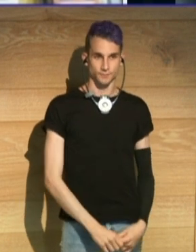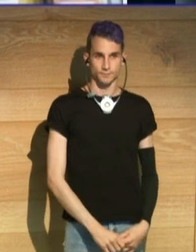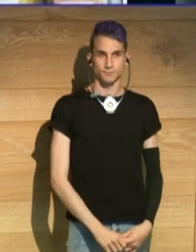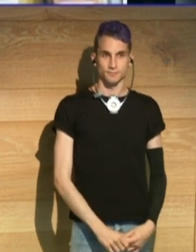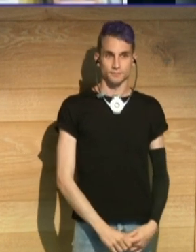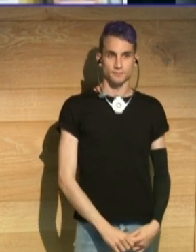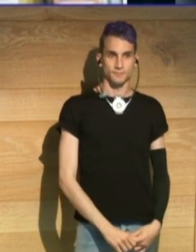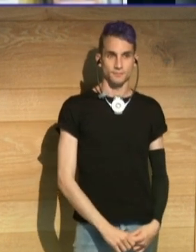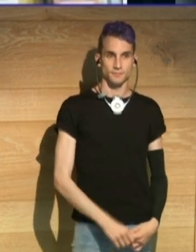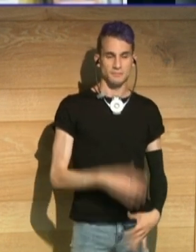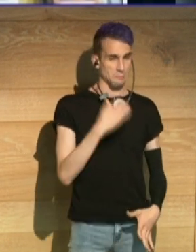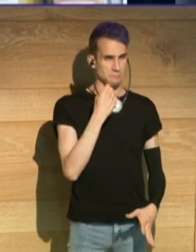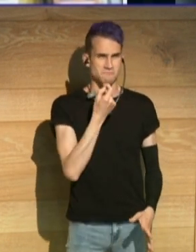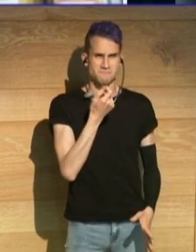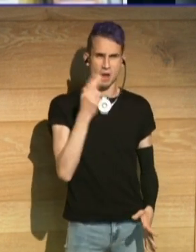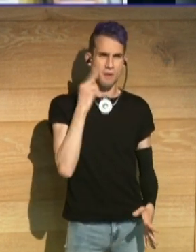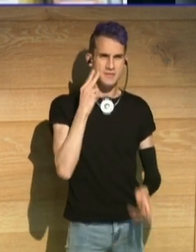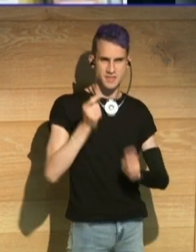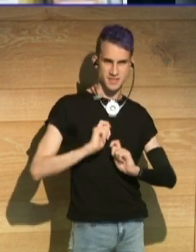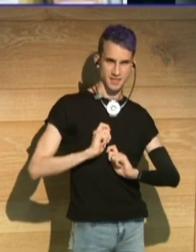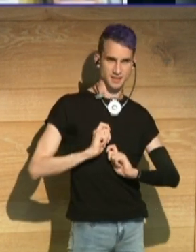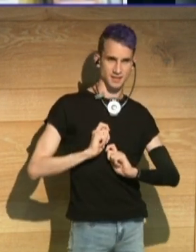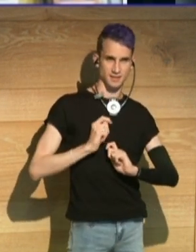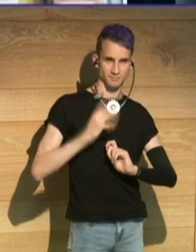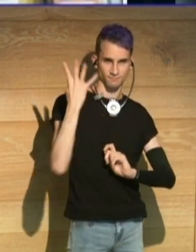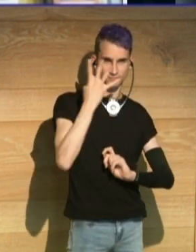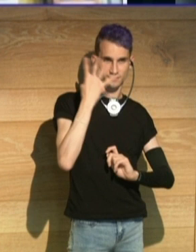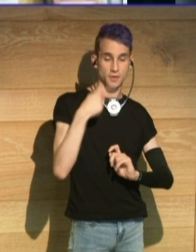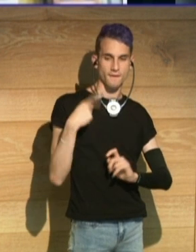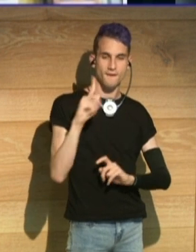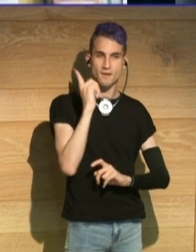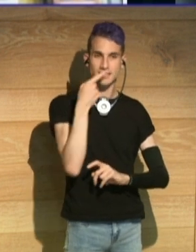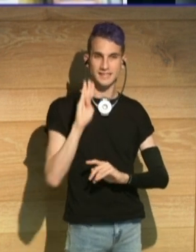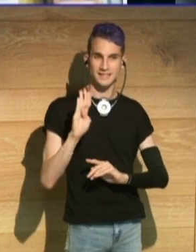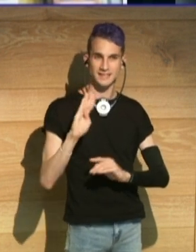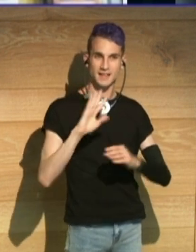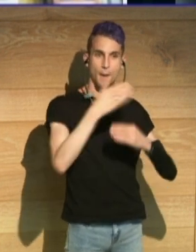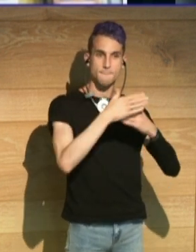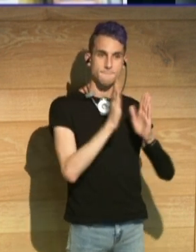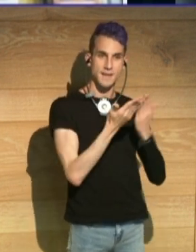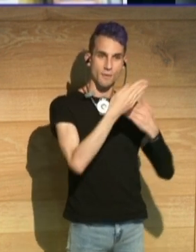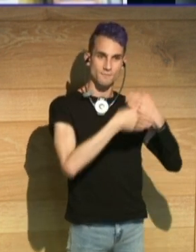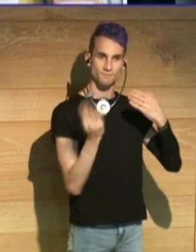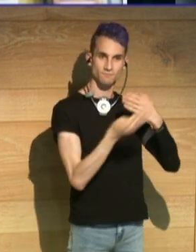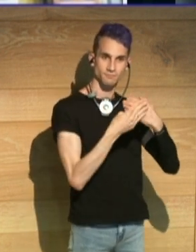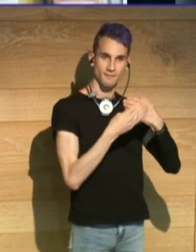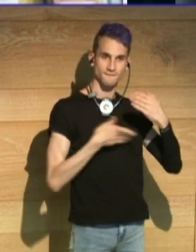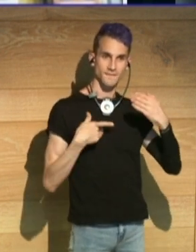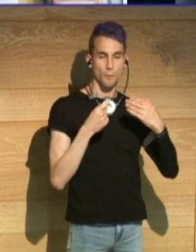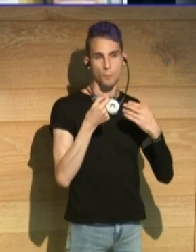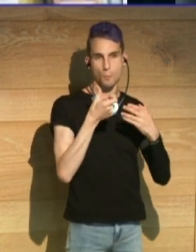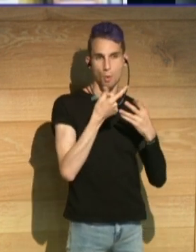algo siniestra. Y hubiera querido poner esa en la portada, digamos, retocada en